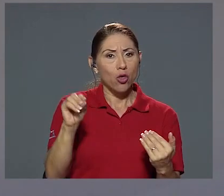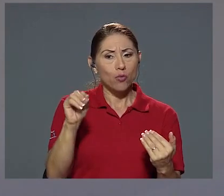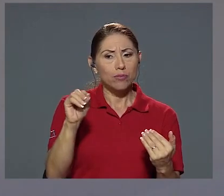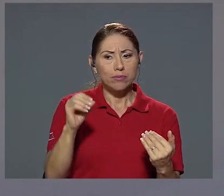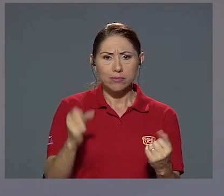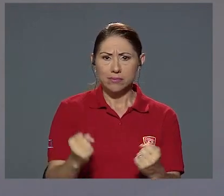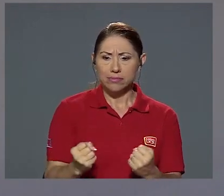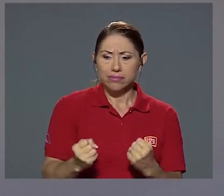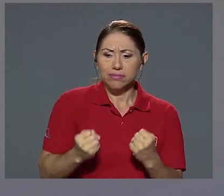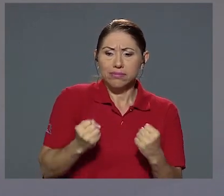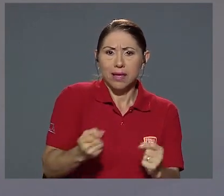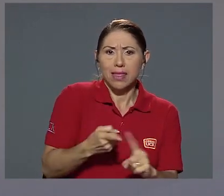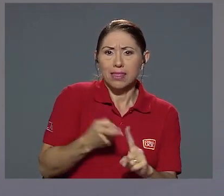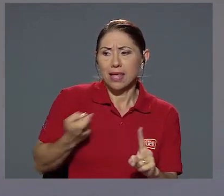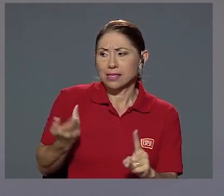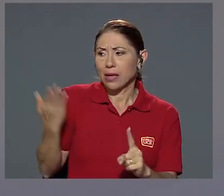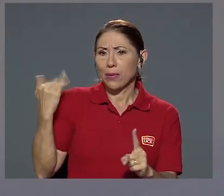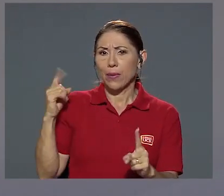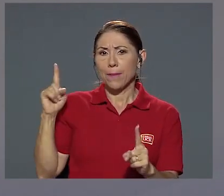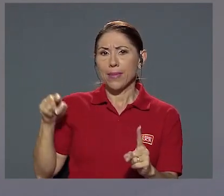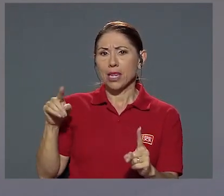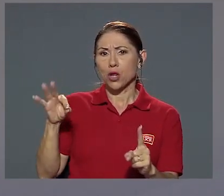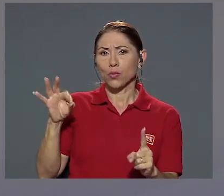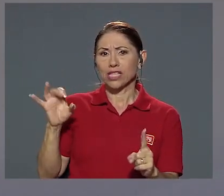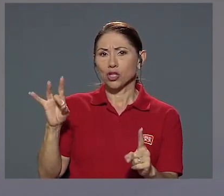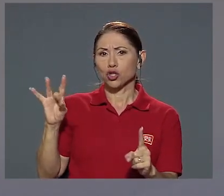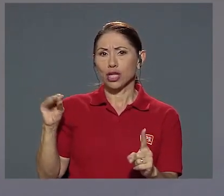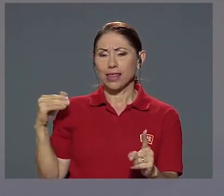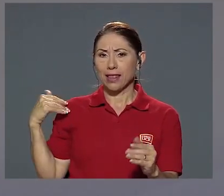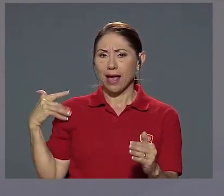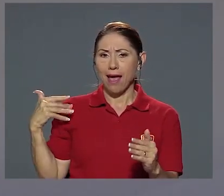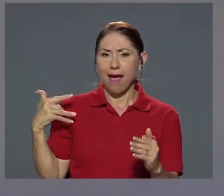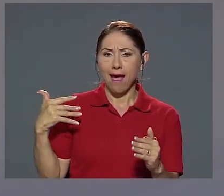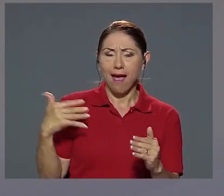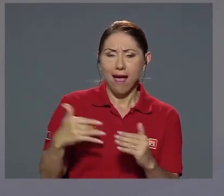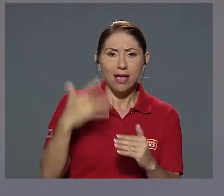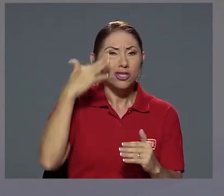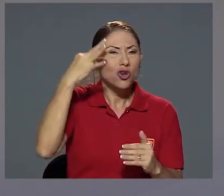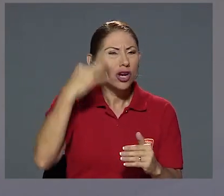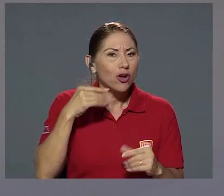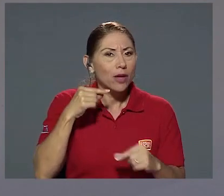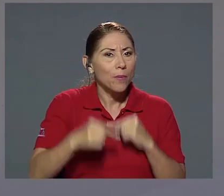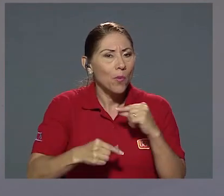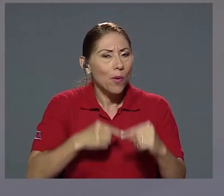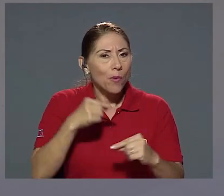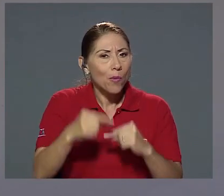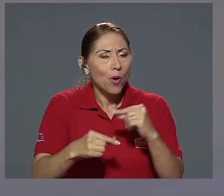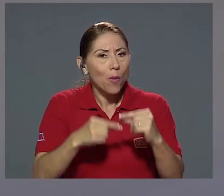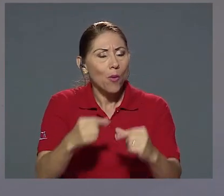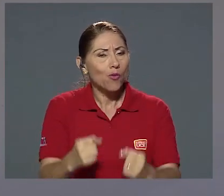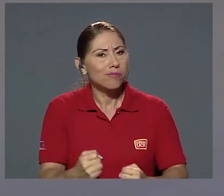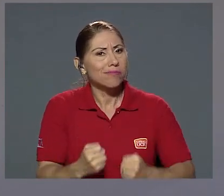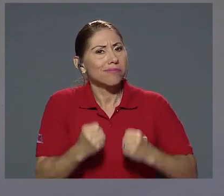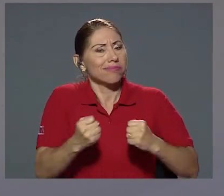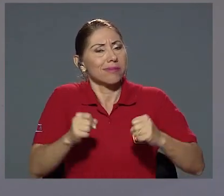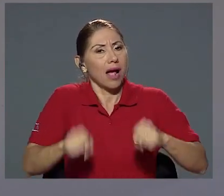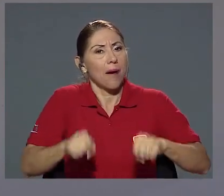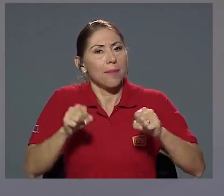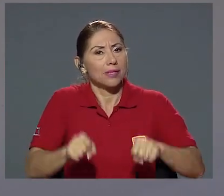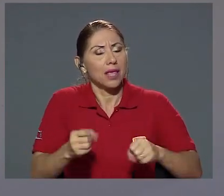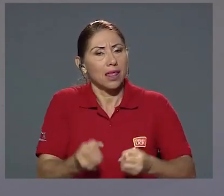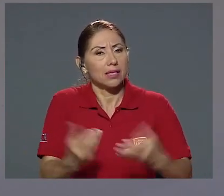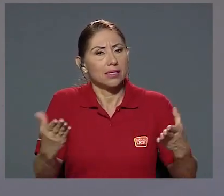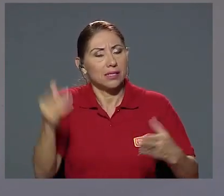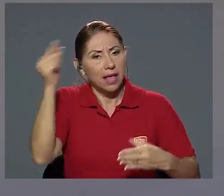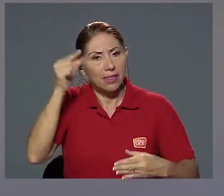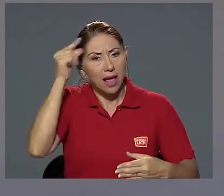acá, creo que los estados centroamericanos poco a poco han ido incrementando su capacidad estatal. En eso creo que